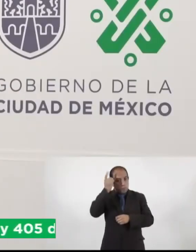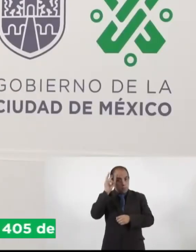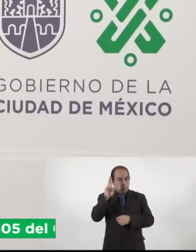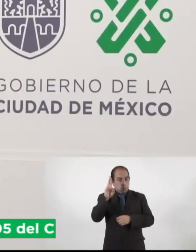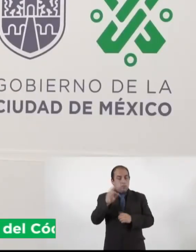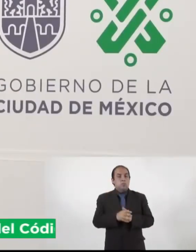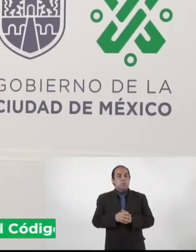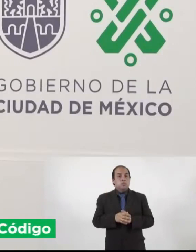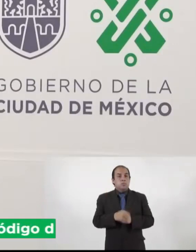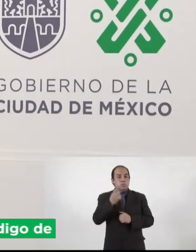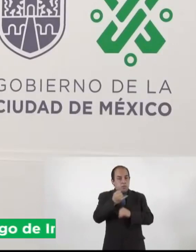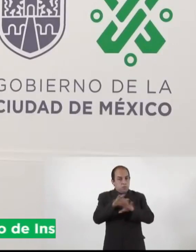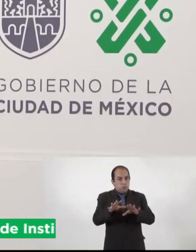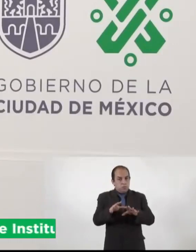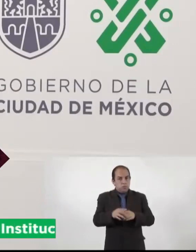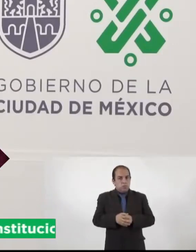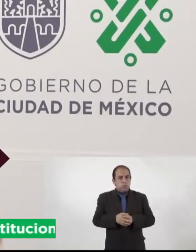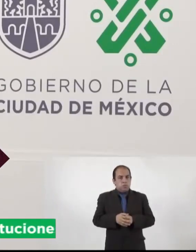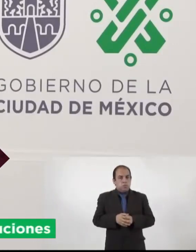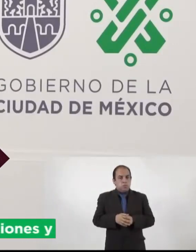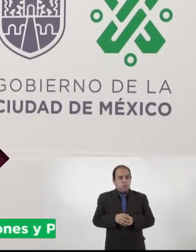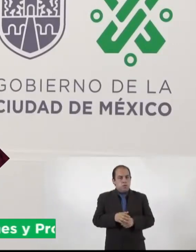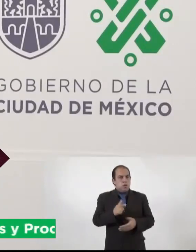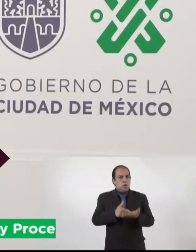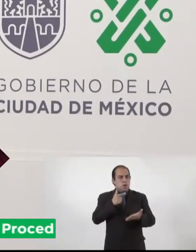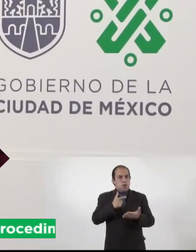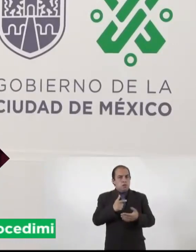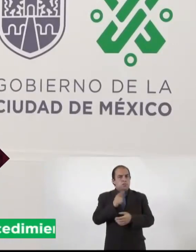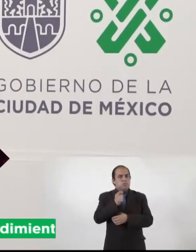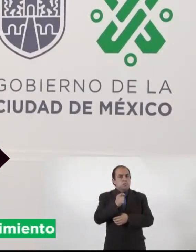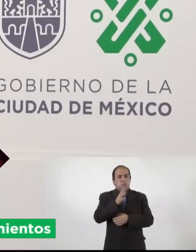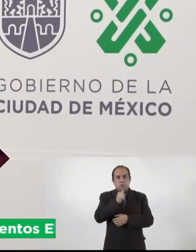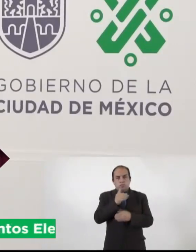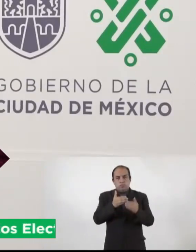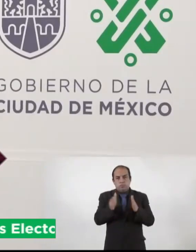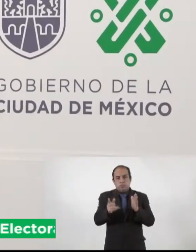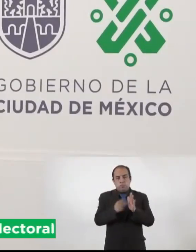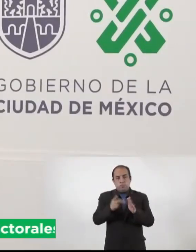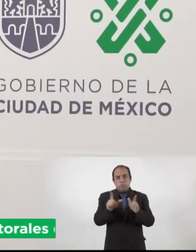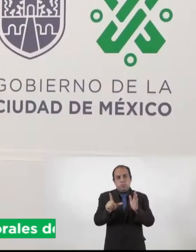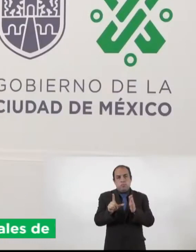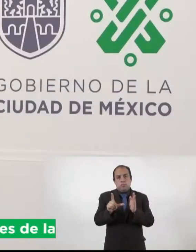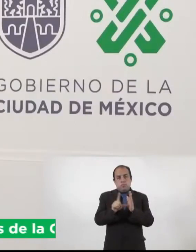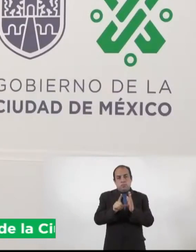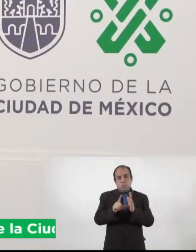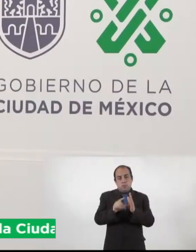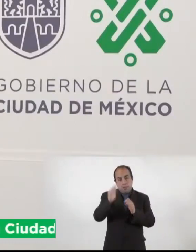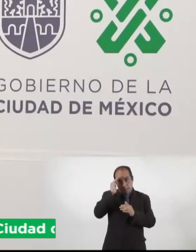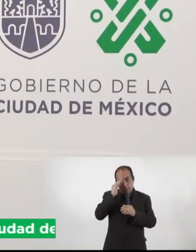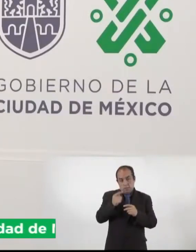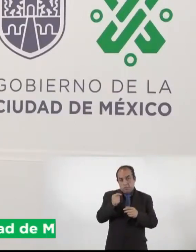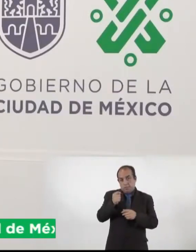informe, ¿qué tan grave es que no se pudo reabrir la línea como se tenía